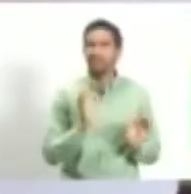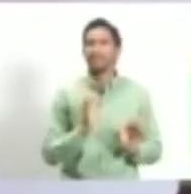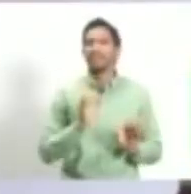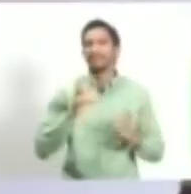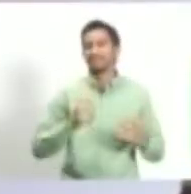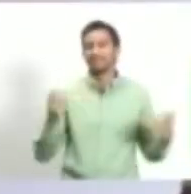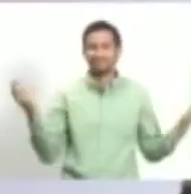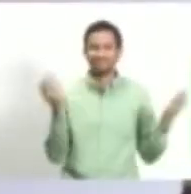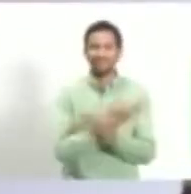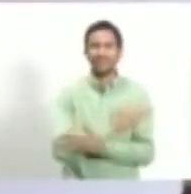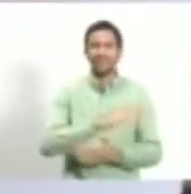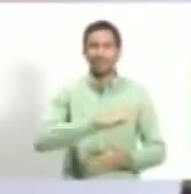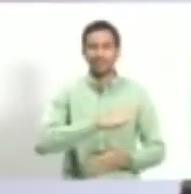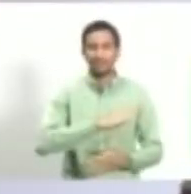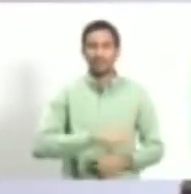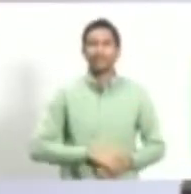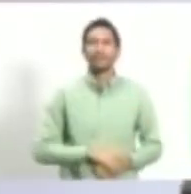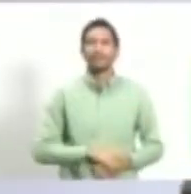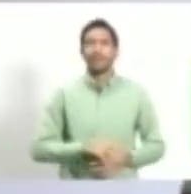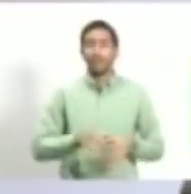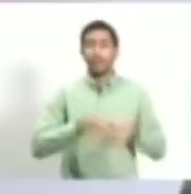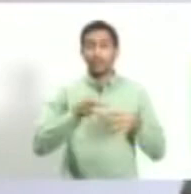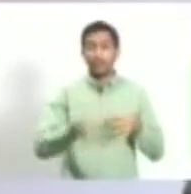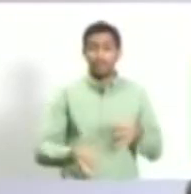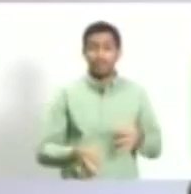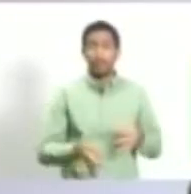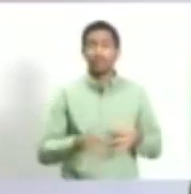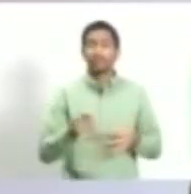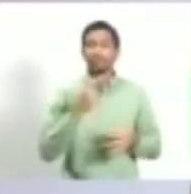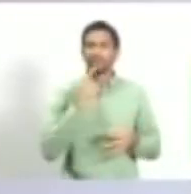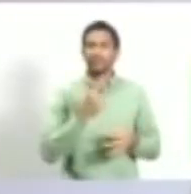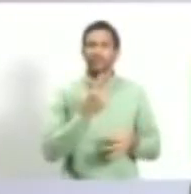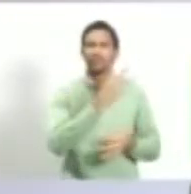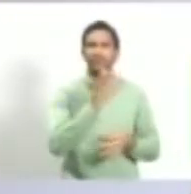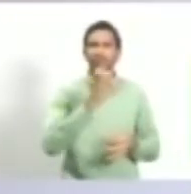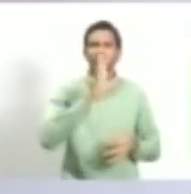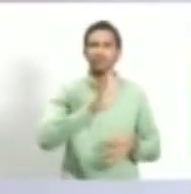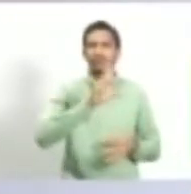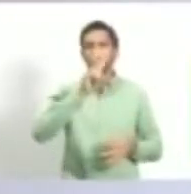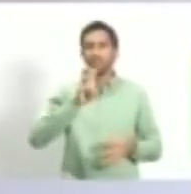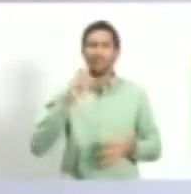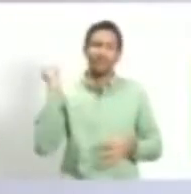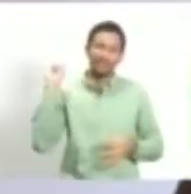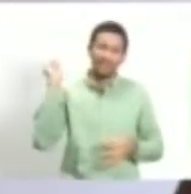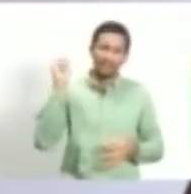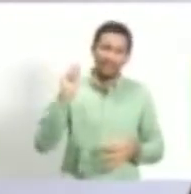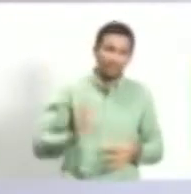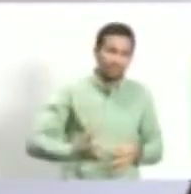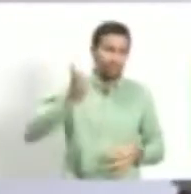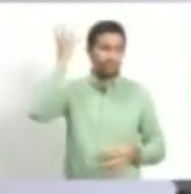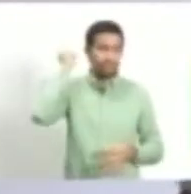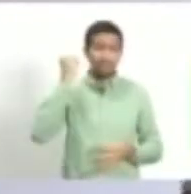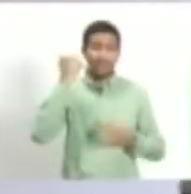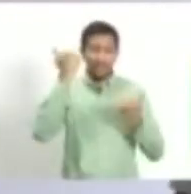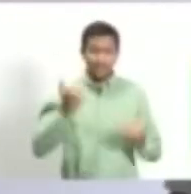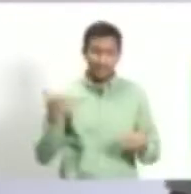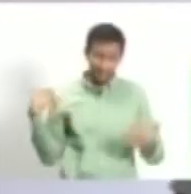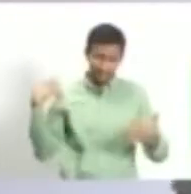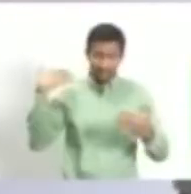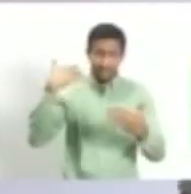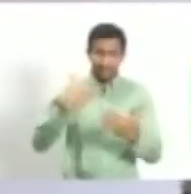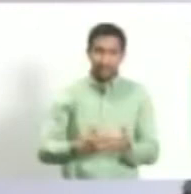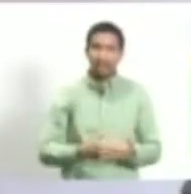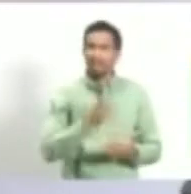pueblo con 458 años de antigüedad. Es un pueblo que, si miramos al día de hoy, no